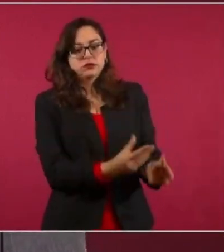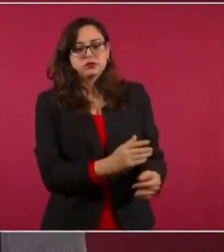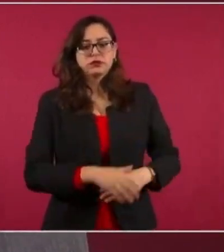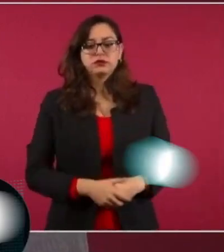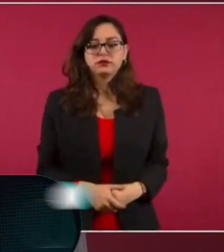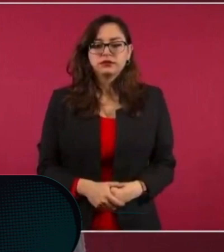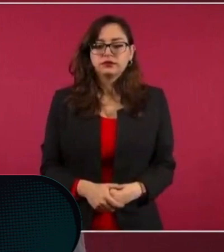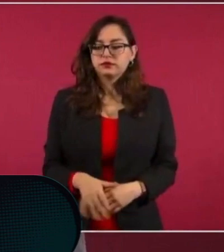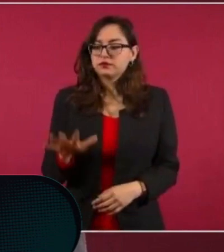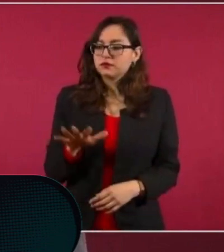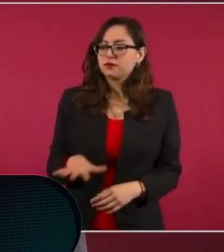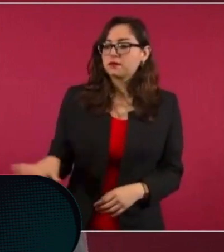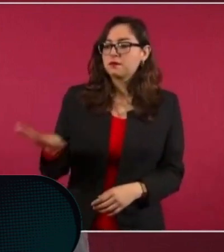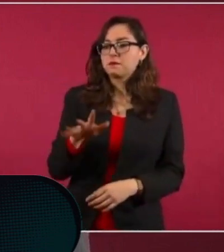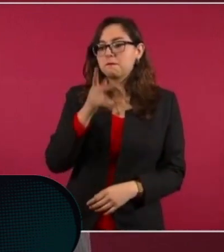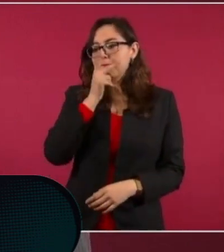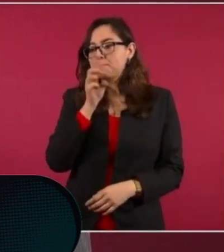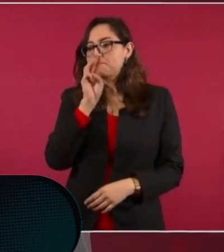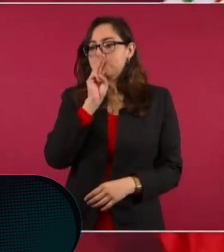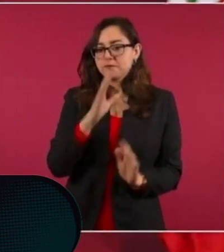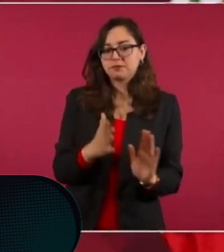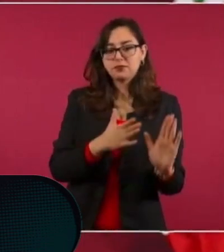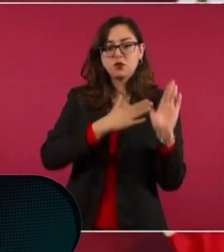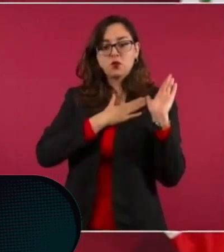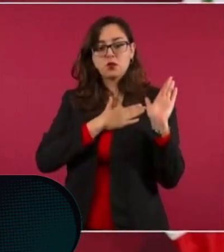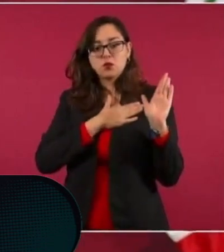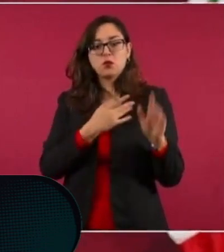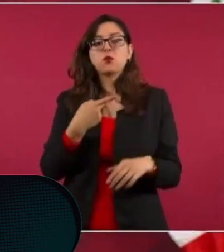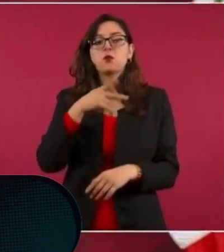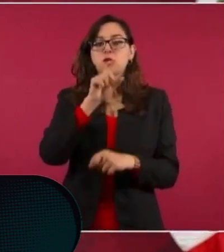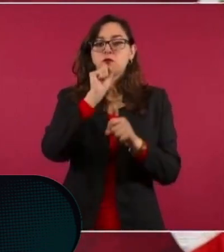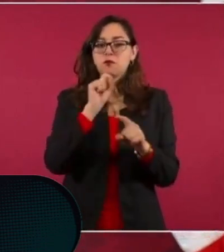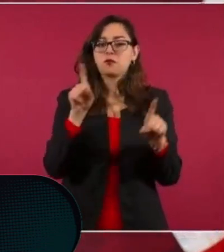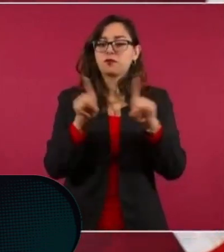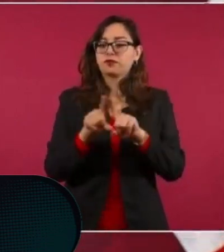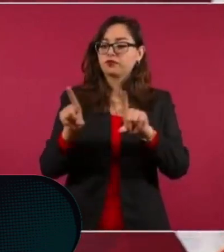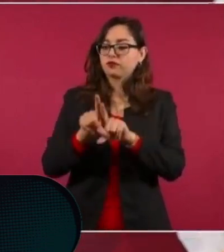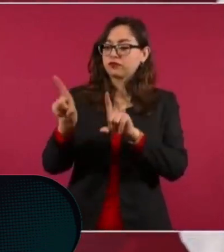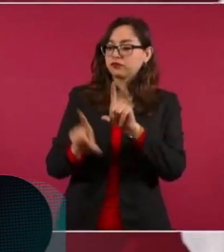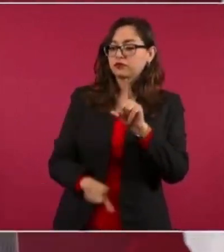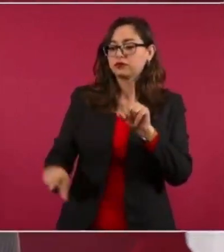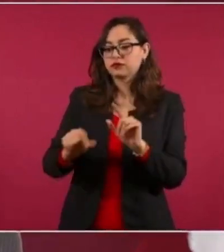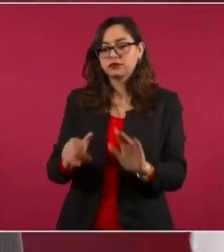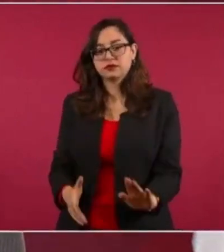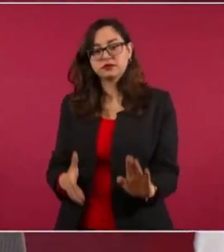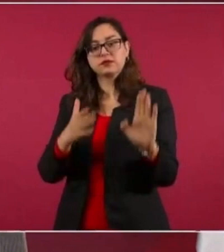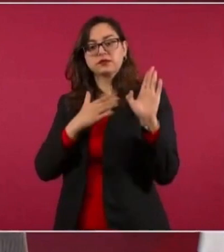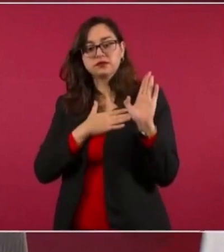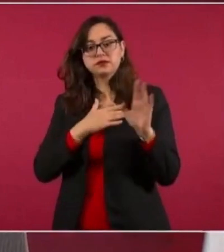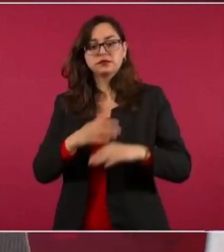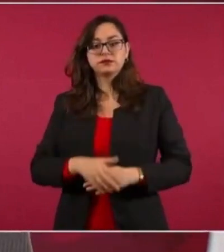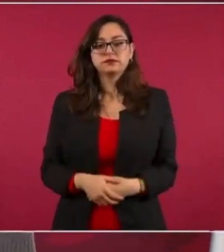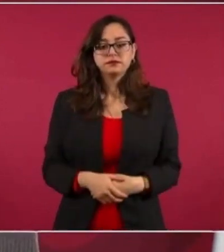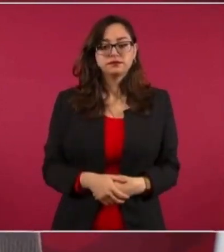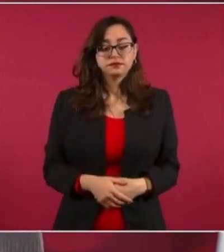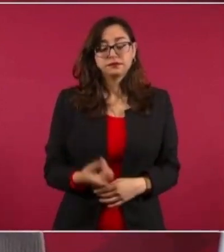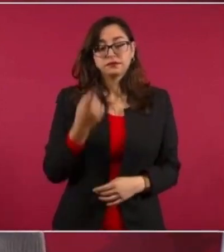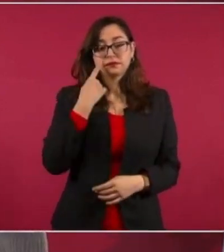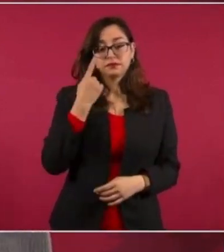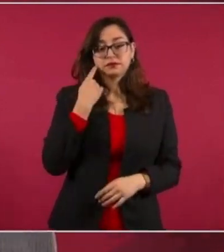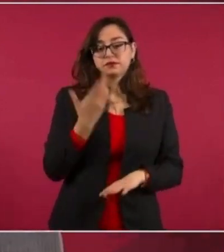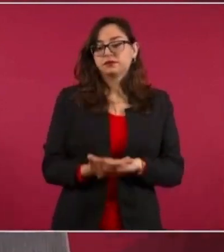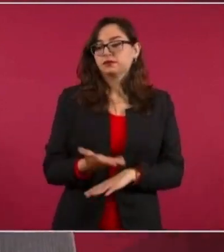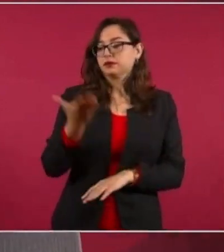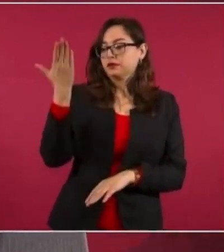compromiso con el pueblo de México. Dos días después de que tomé posesión, el día 3